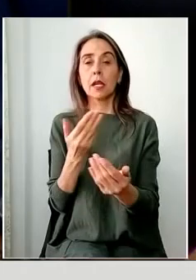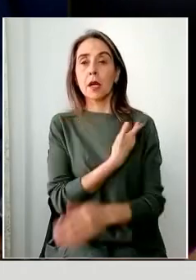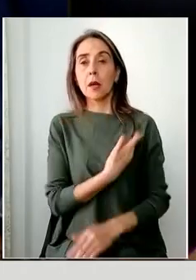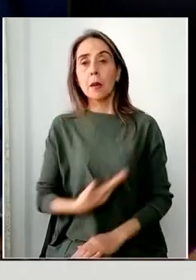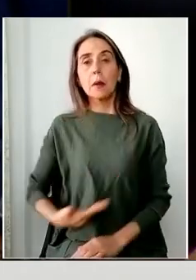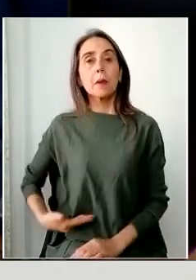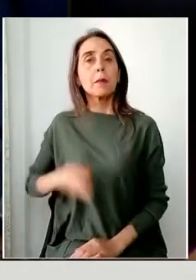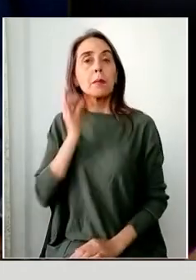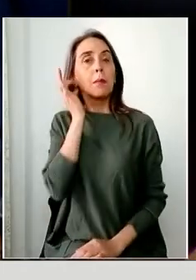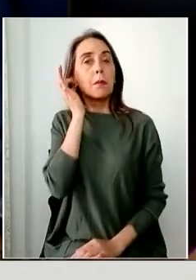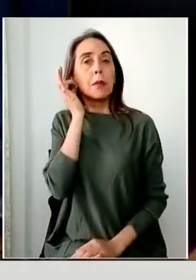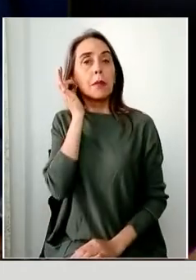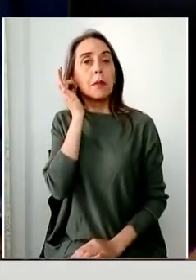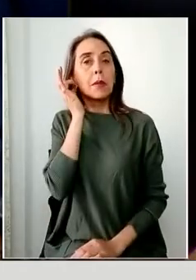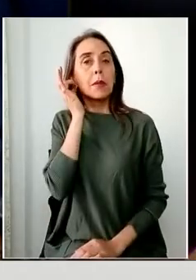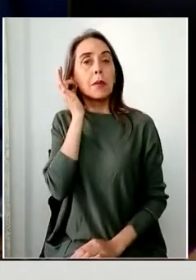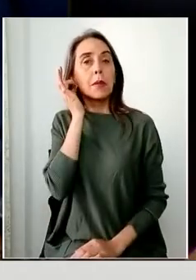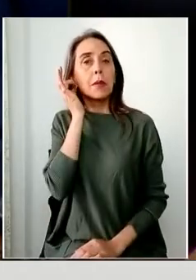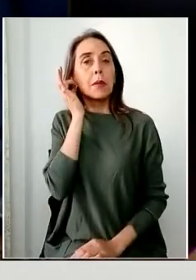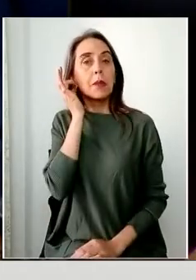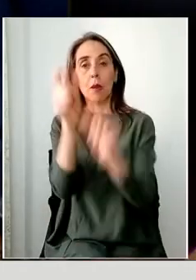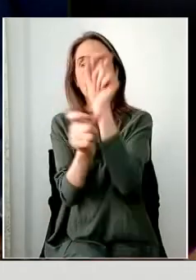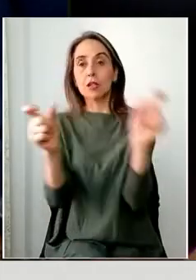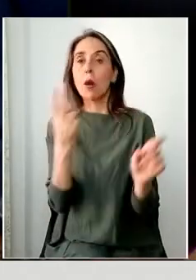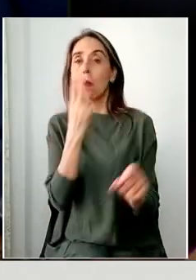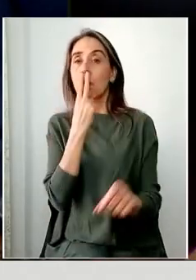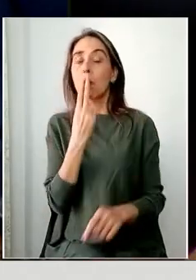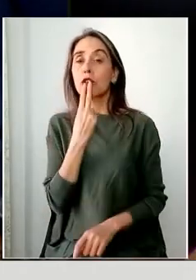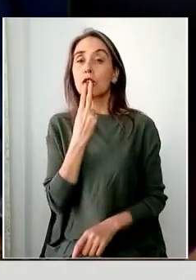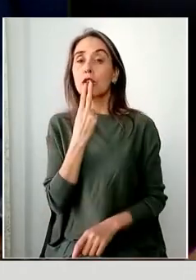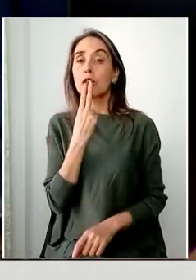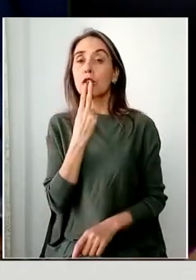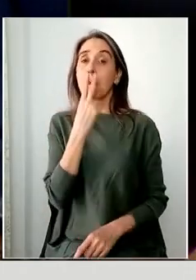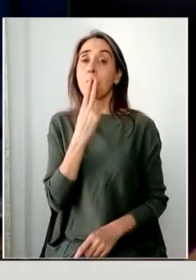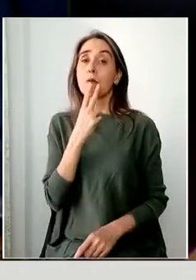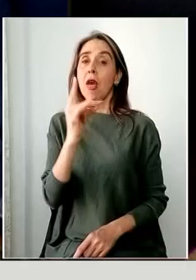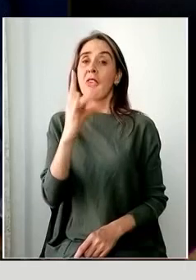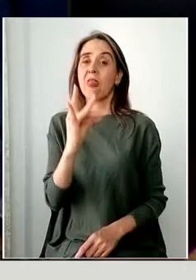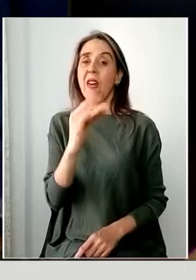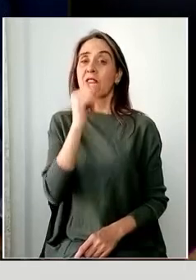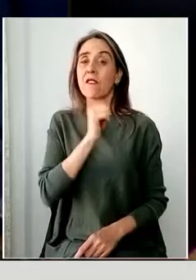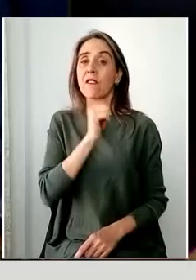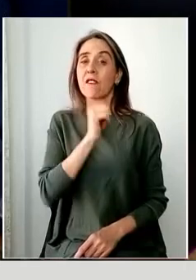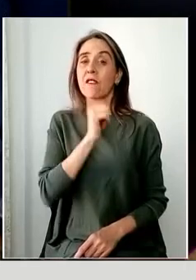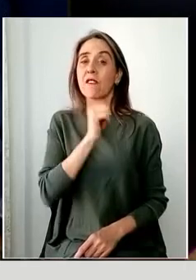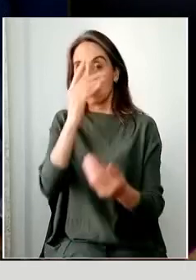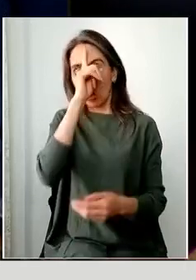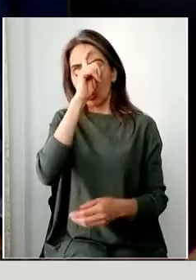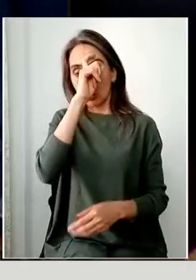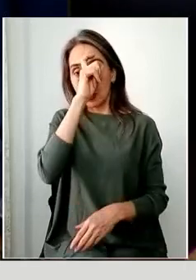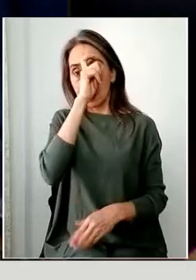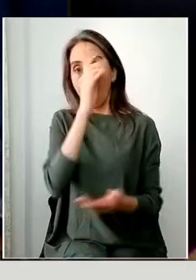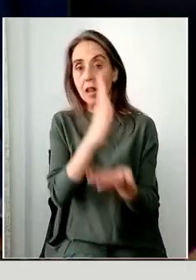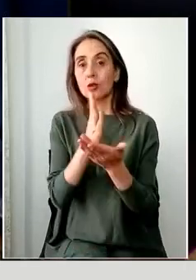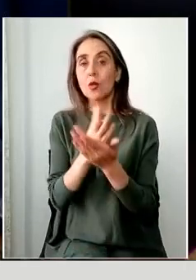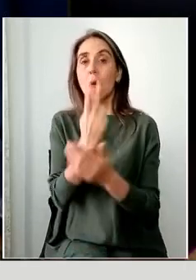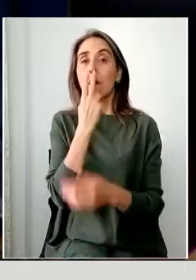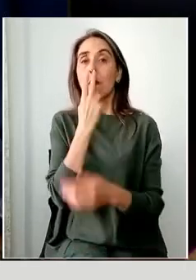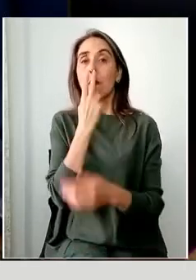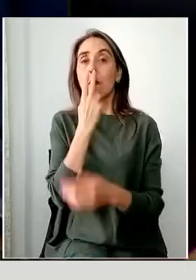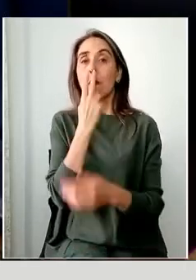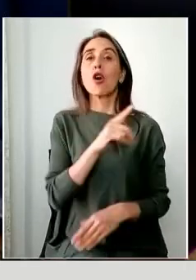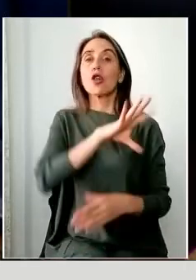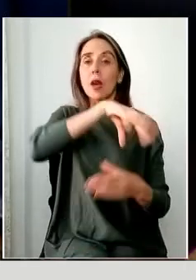tenemos una deuda pendiente con la escuela hospitalaria de Puerto Montt. Y esperamos que pronto esta escuela pueda salir del lugar que hoy día los